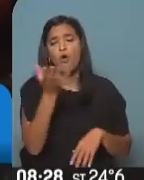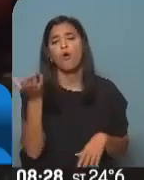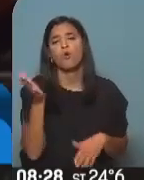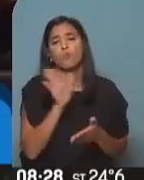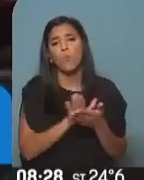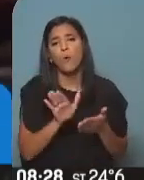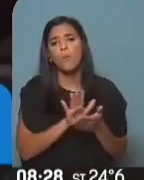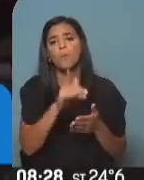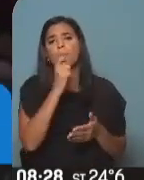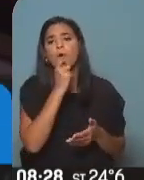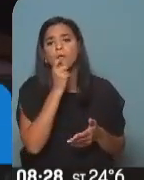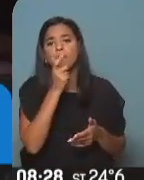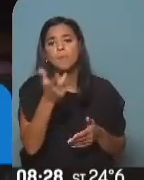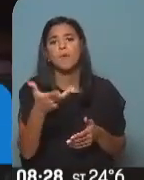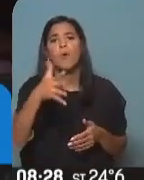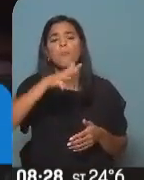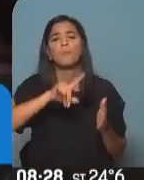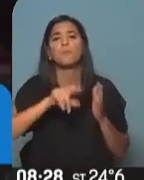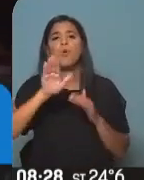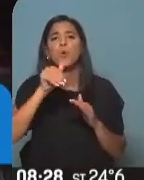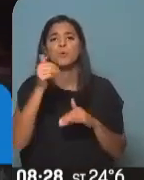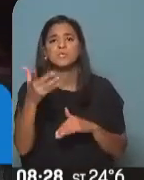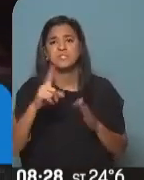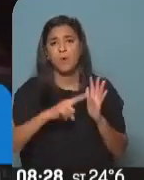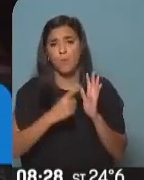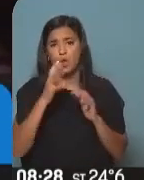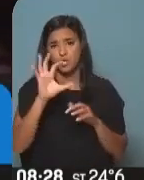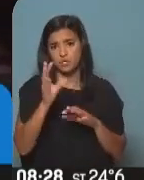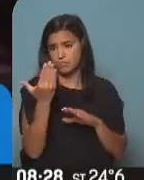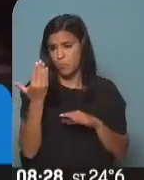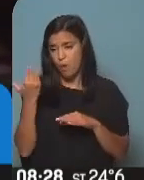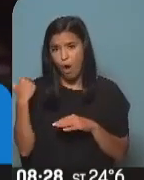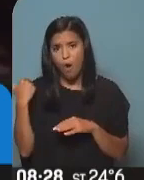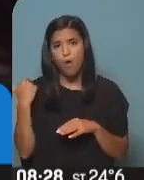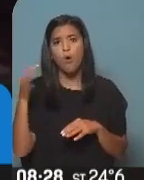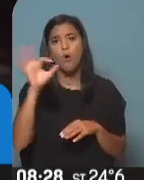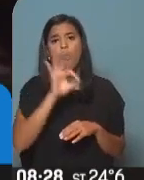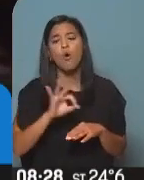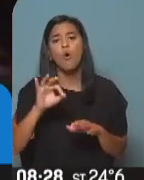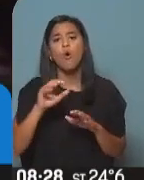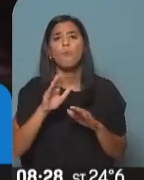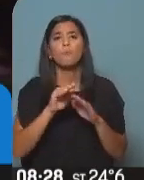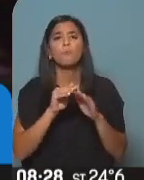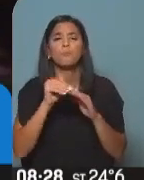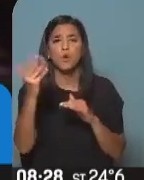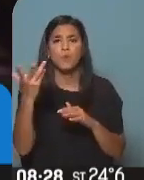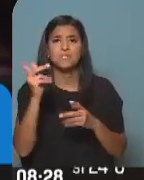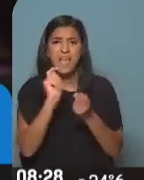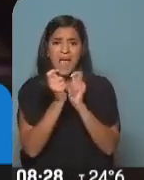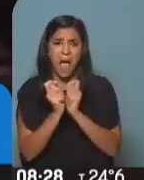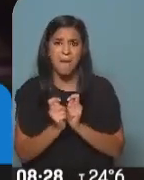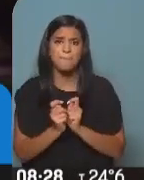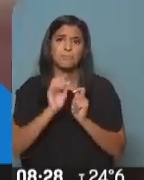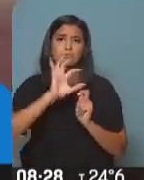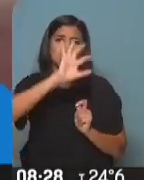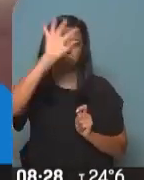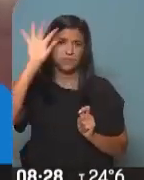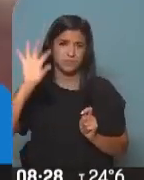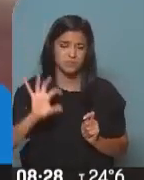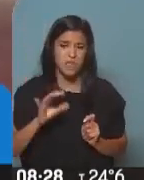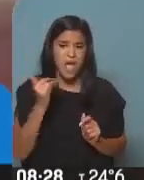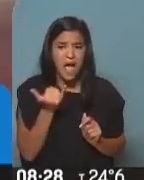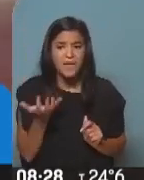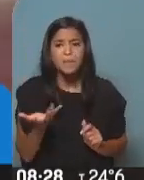lo que fue provincia de Buenos Aires hace poco tiempo atrás o provincias más dinámicas en el interior del país. Pero